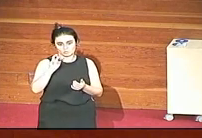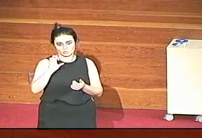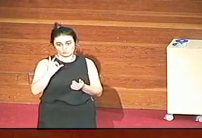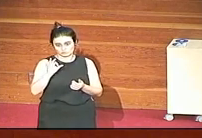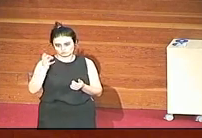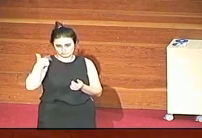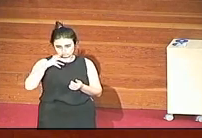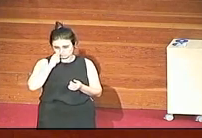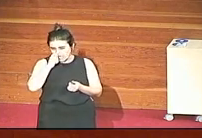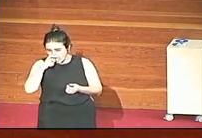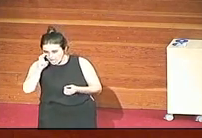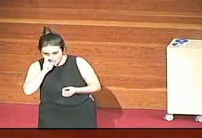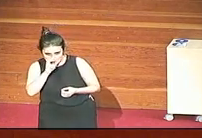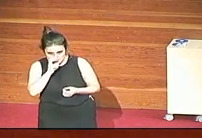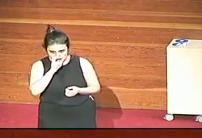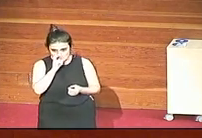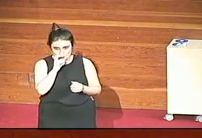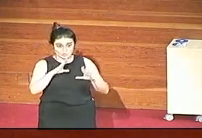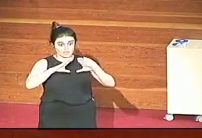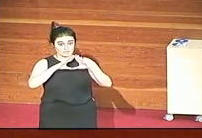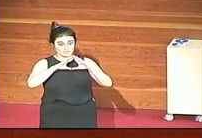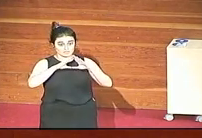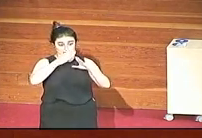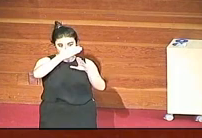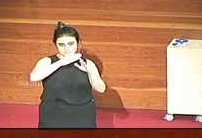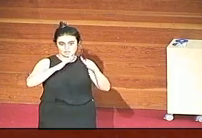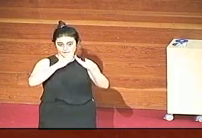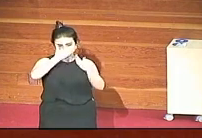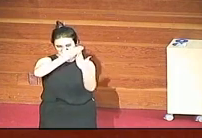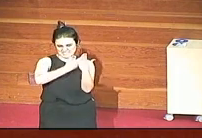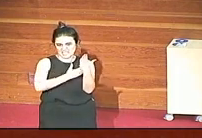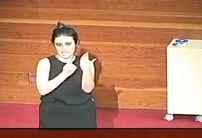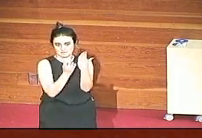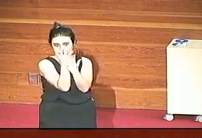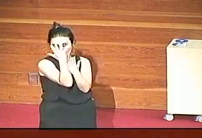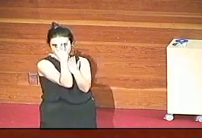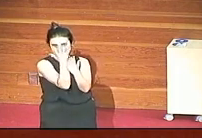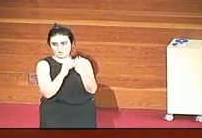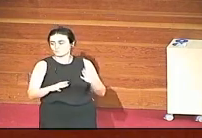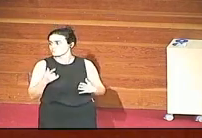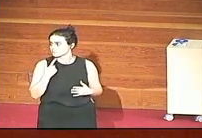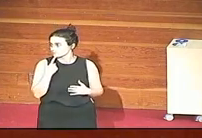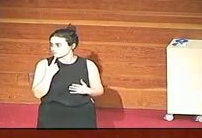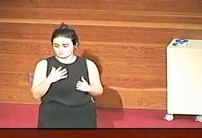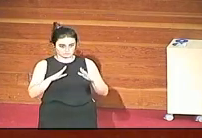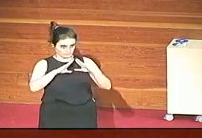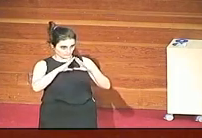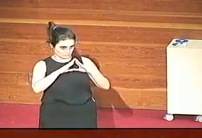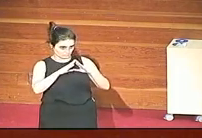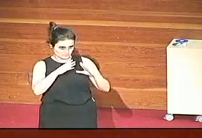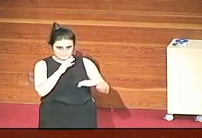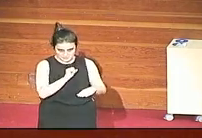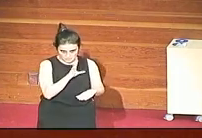fachada de una iglesia que no sé por qué es más importante la fachada de la iglesia preciosa con todo mi cariño pero el ficus era